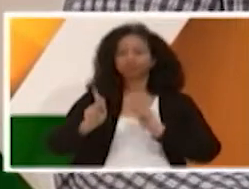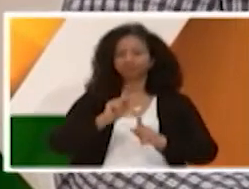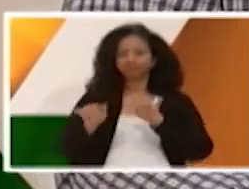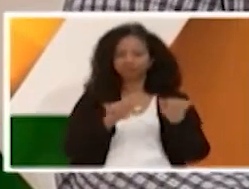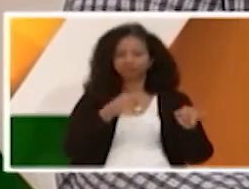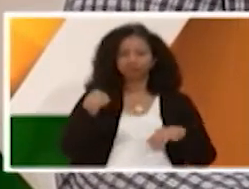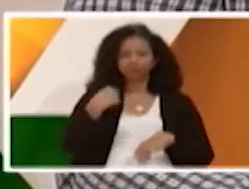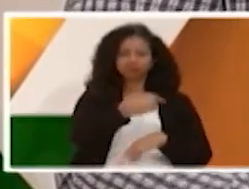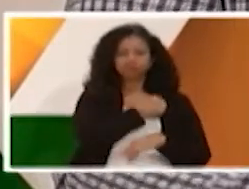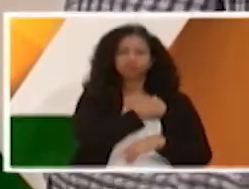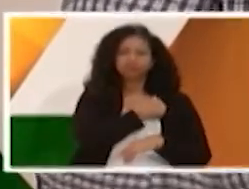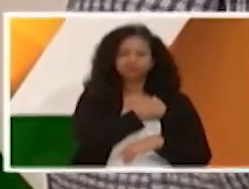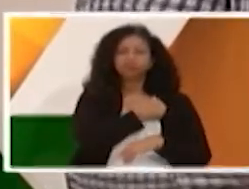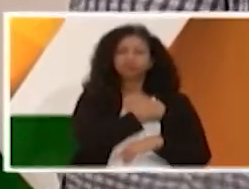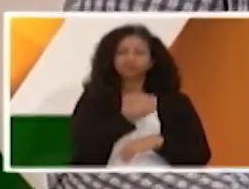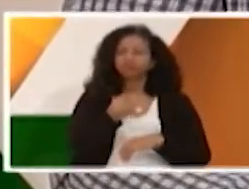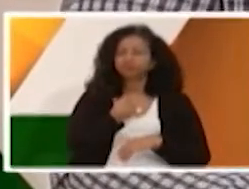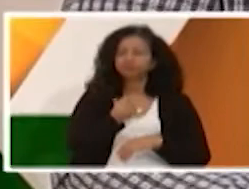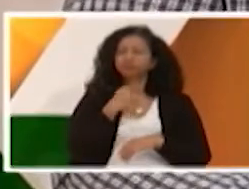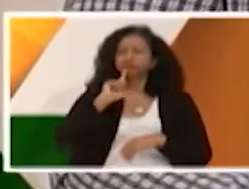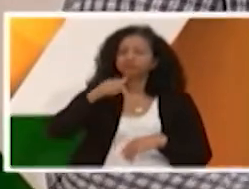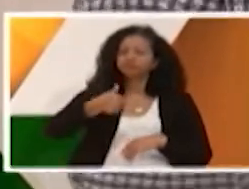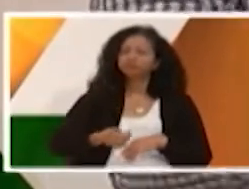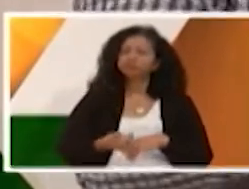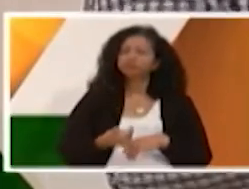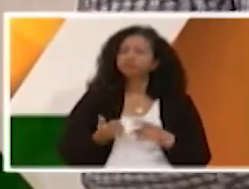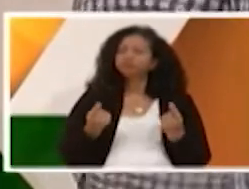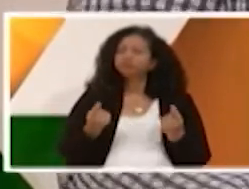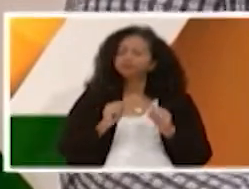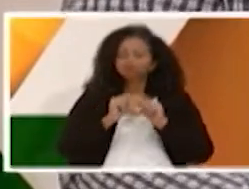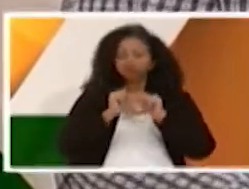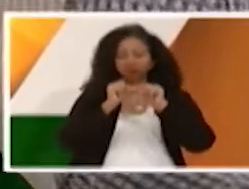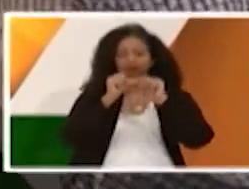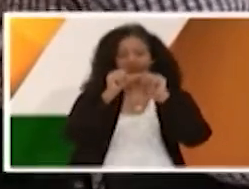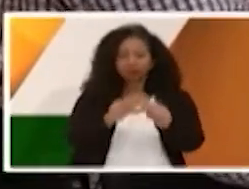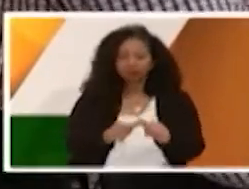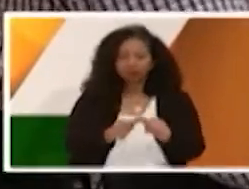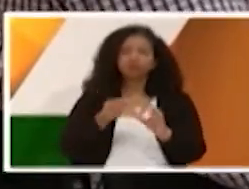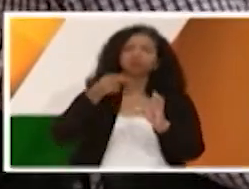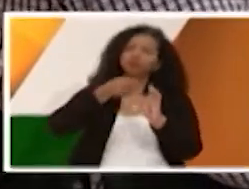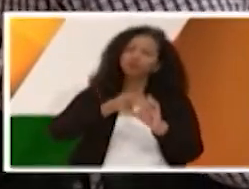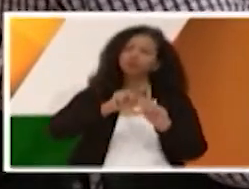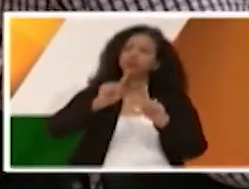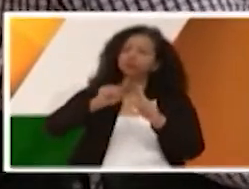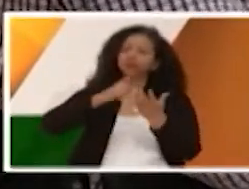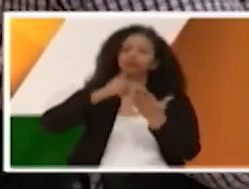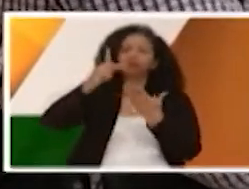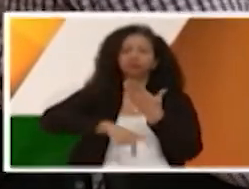que yo. Entonces, desde ahí yo me he mantenido involucrado en lo que es los proyectos de CONADI